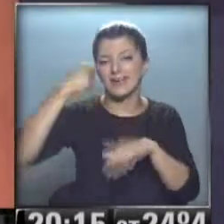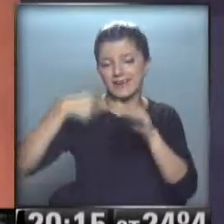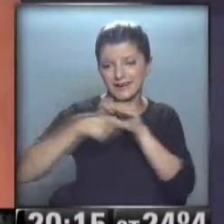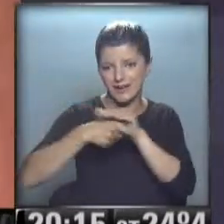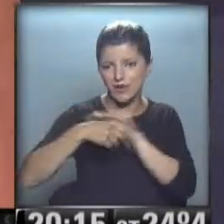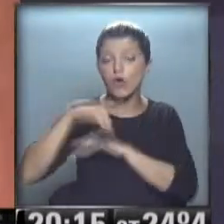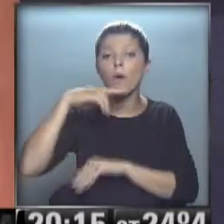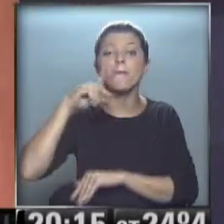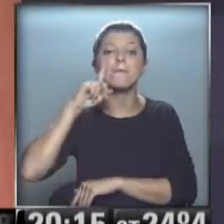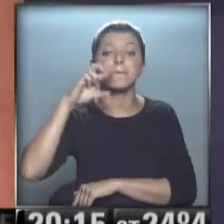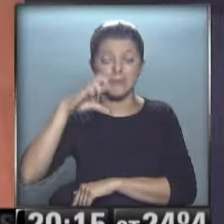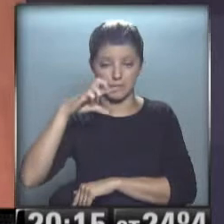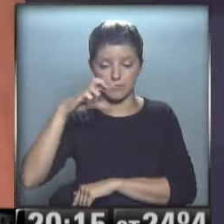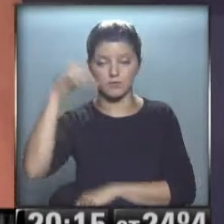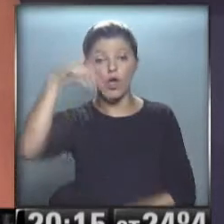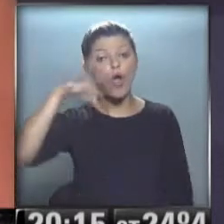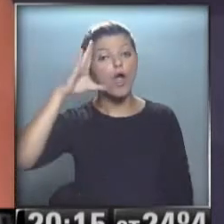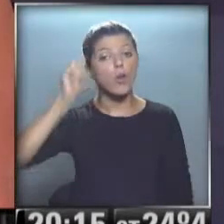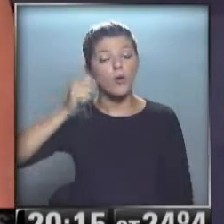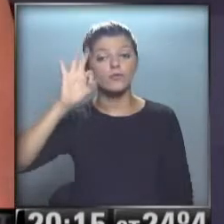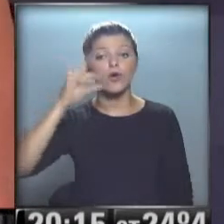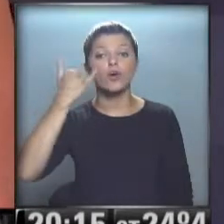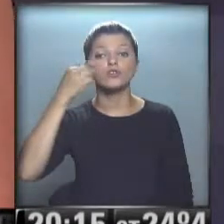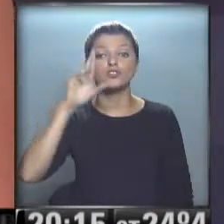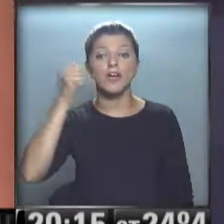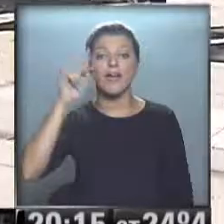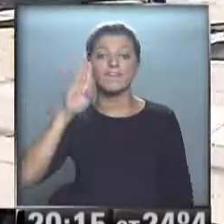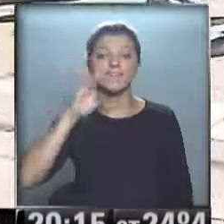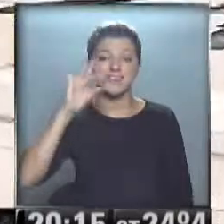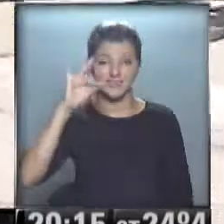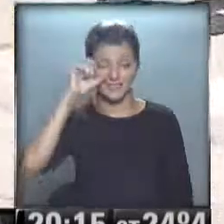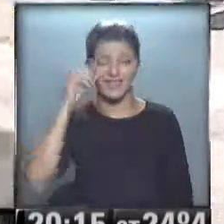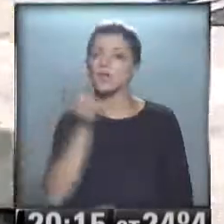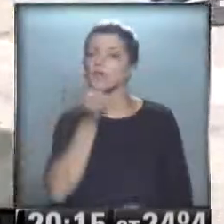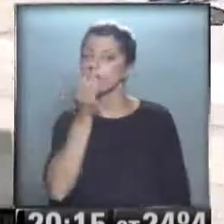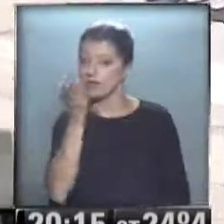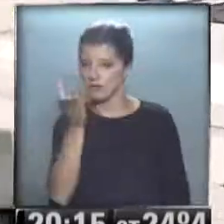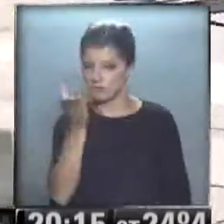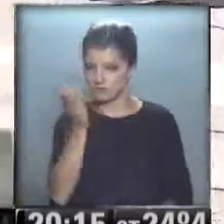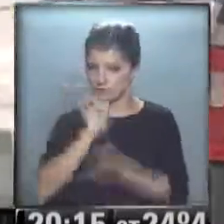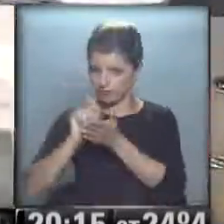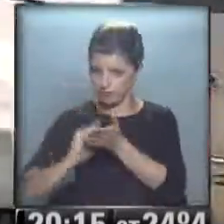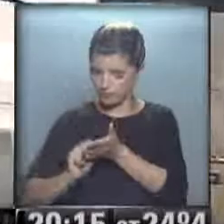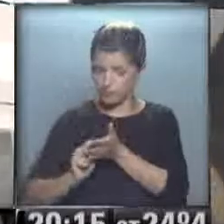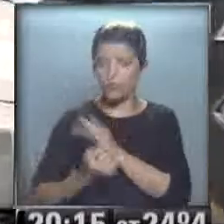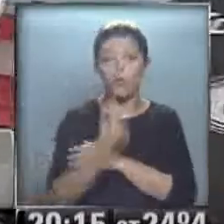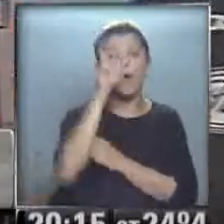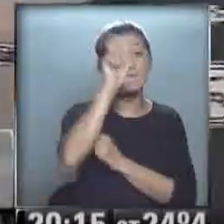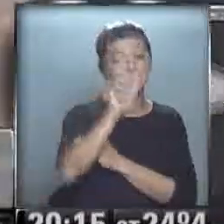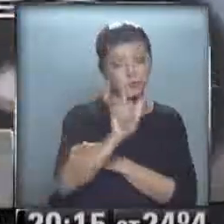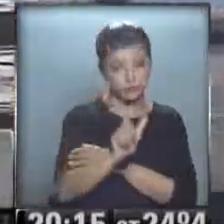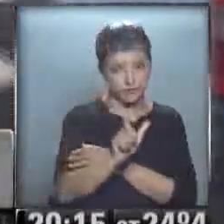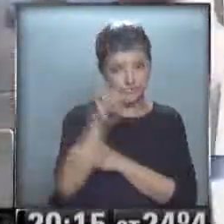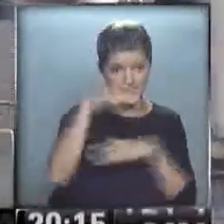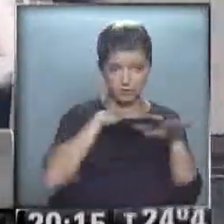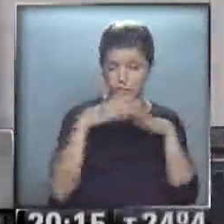juez Norberto Ollarvide les tomó declaración indagatoria. Una de las 10 personas detenidas en los operativos